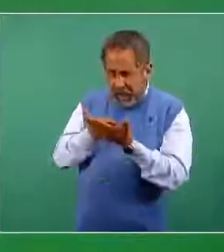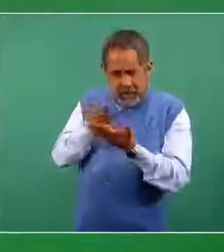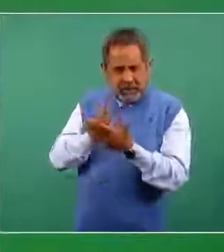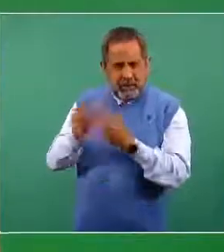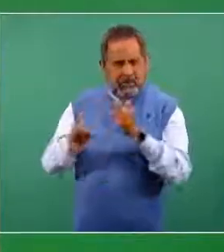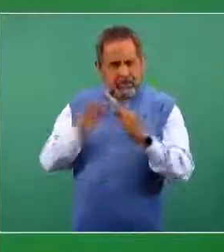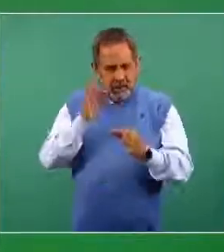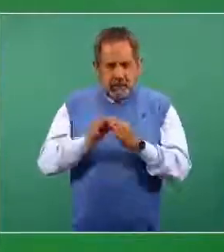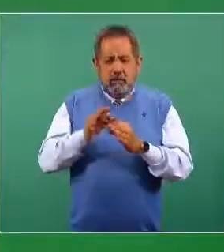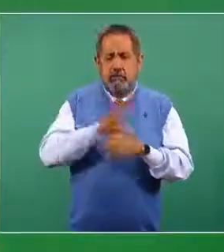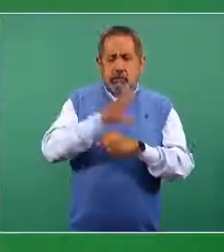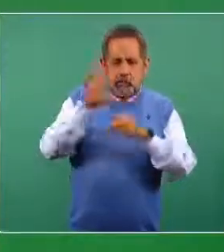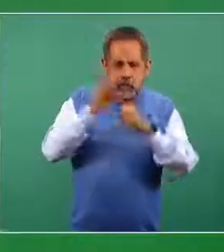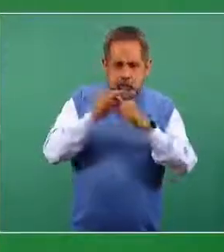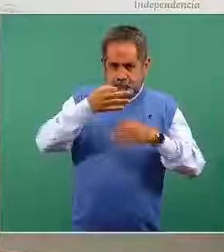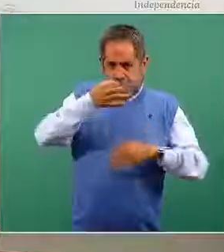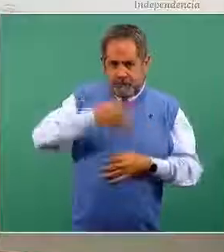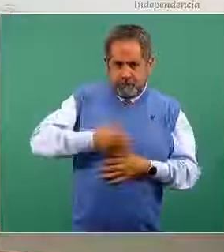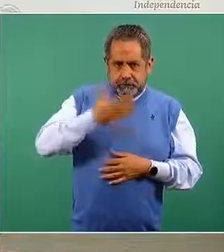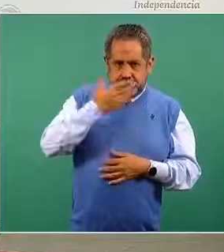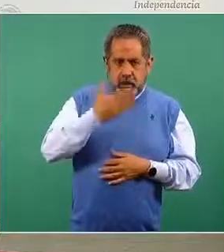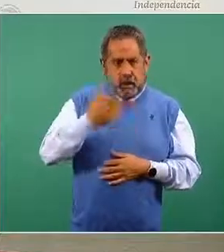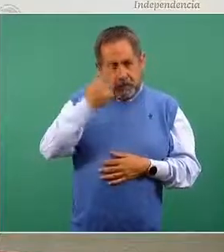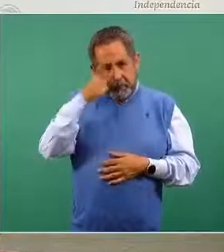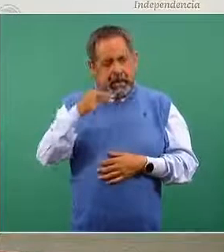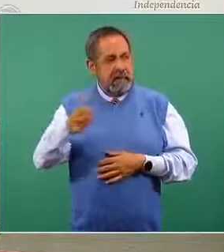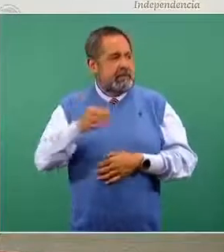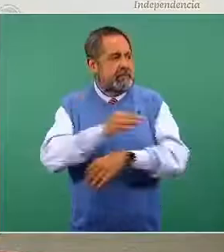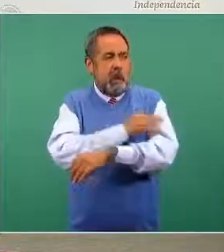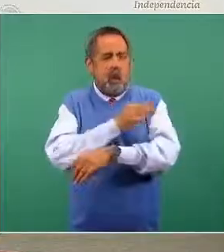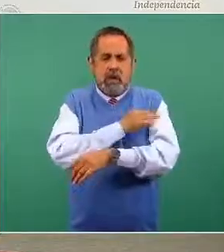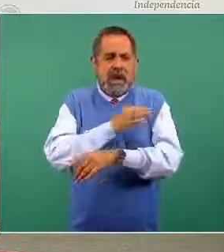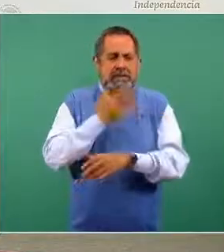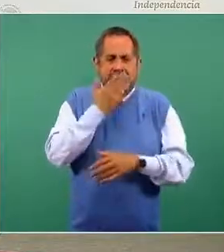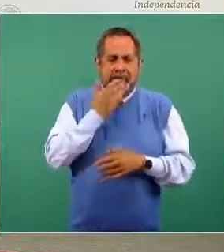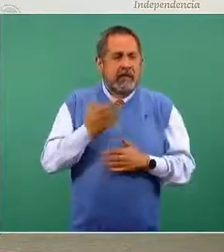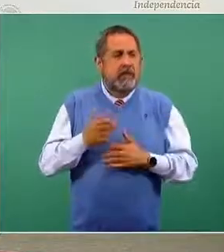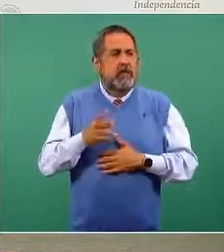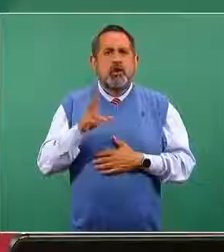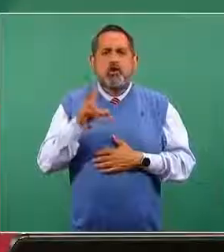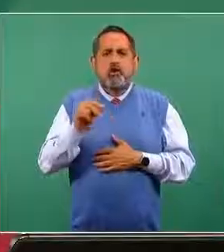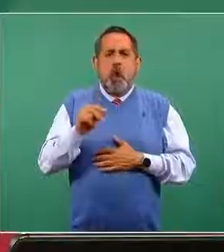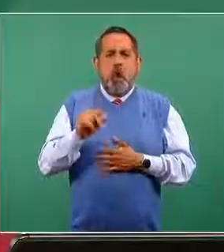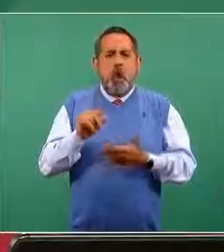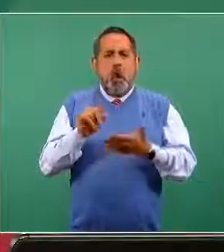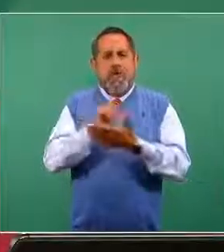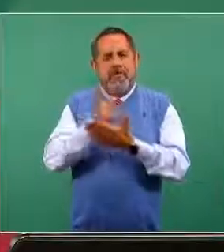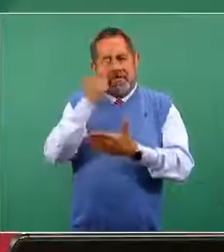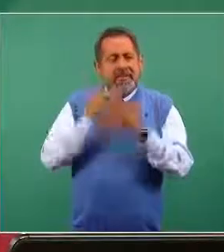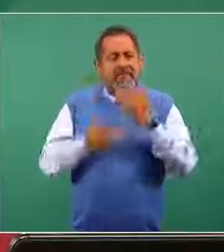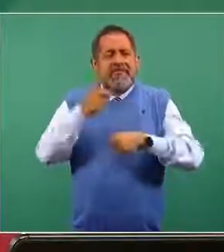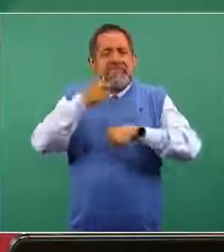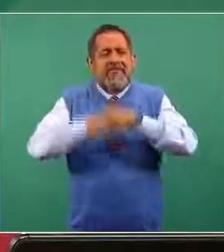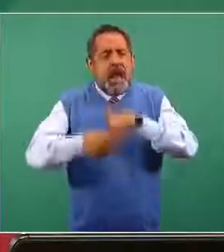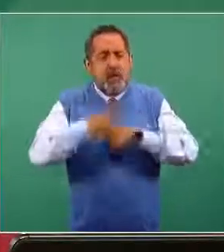directa, científica, estructurada, formal, de que estas vacunas no causan daño y en